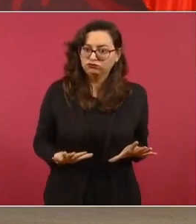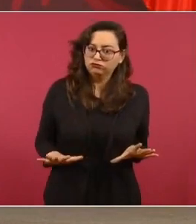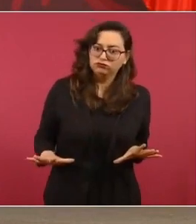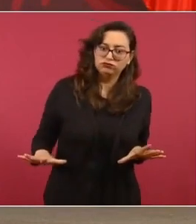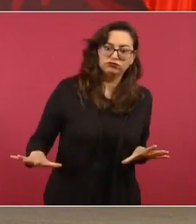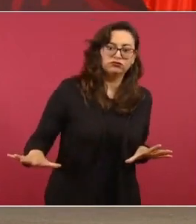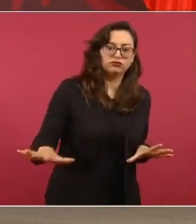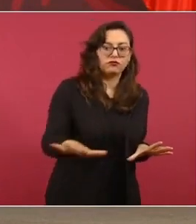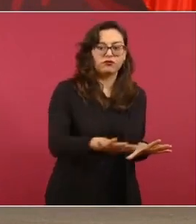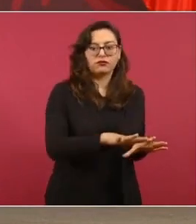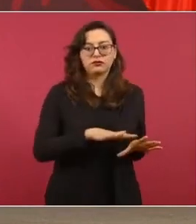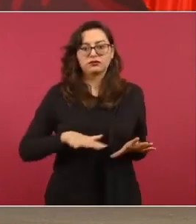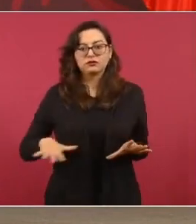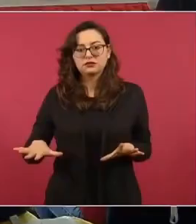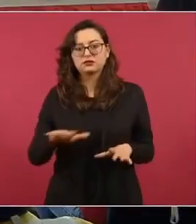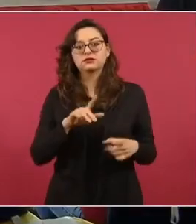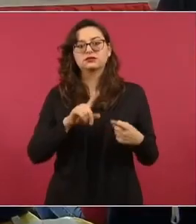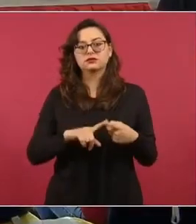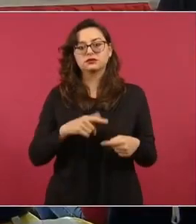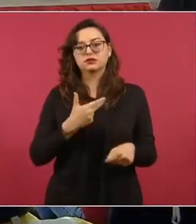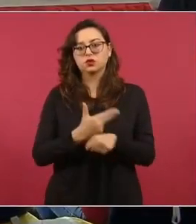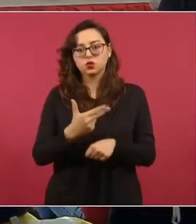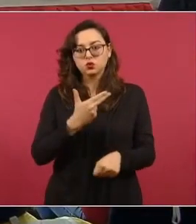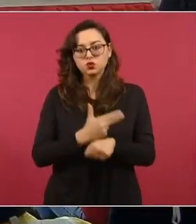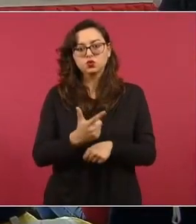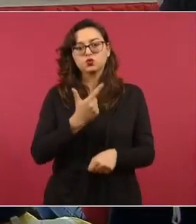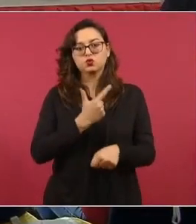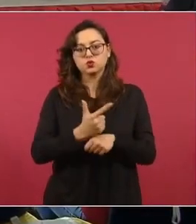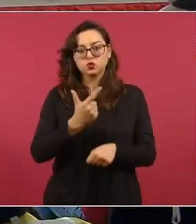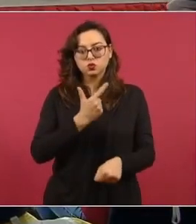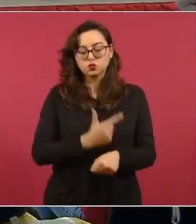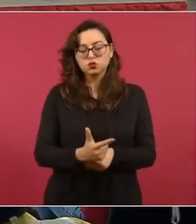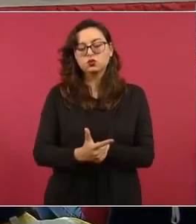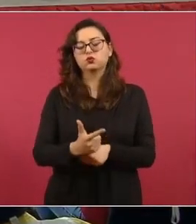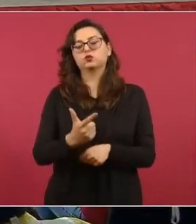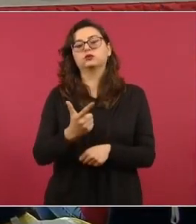pues Honduras, Guatemala,